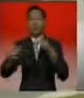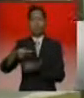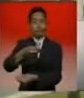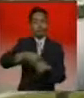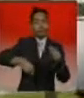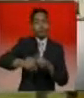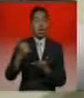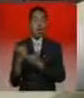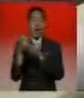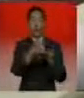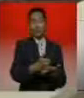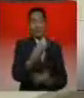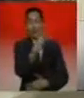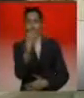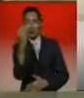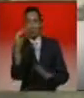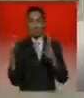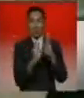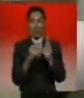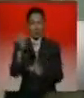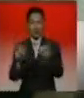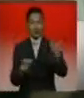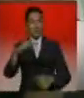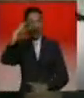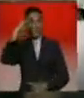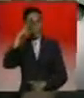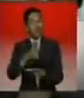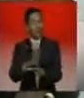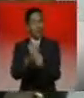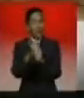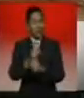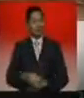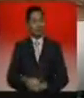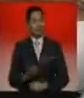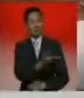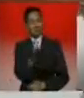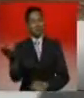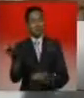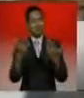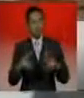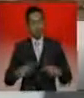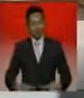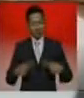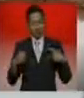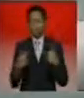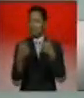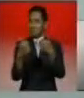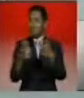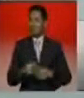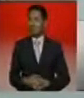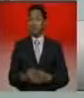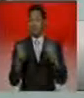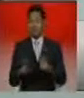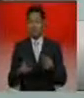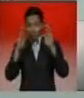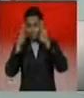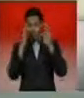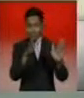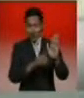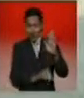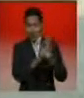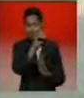de 400.000 ciudadanos del sector así de esta manera en la ciudadanía guayaquileña se ha colocado en el centro de desarrollo de